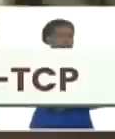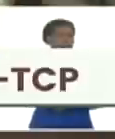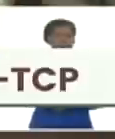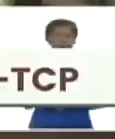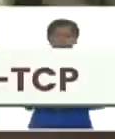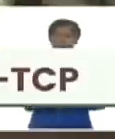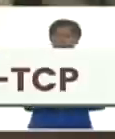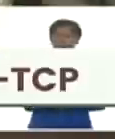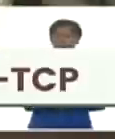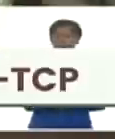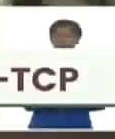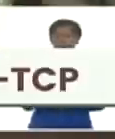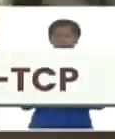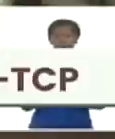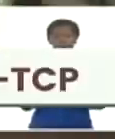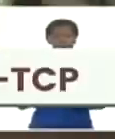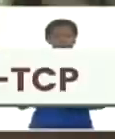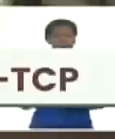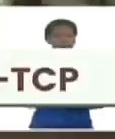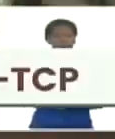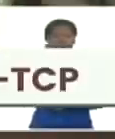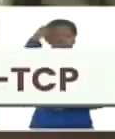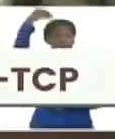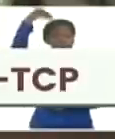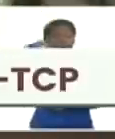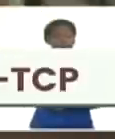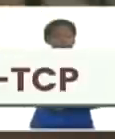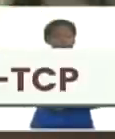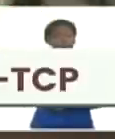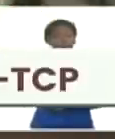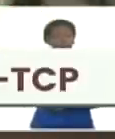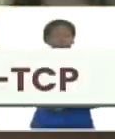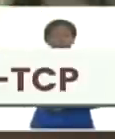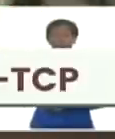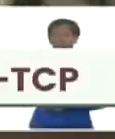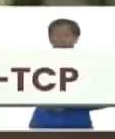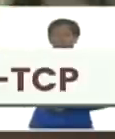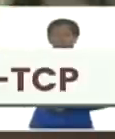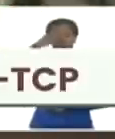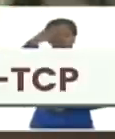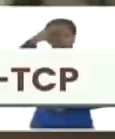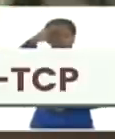y que ha sido denunciado abrumadoramente